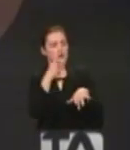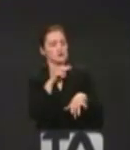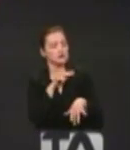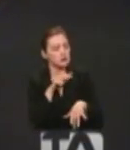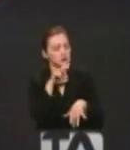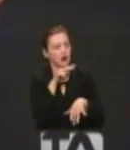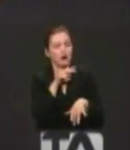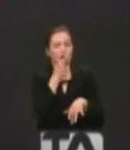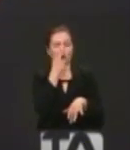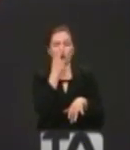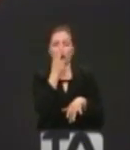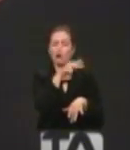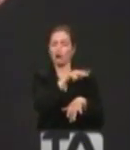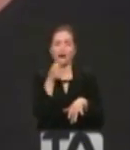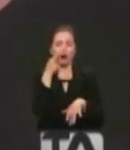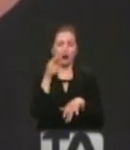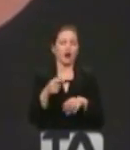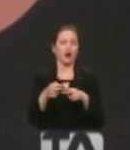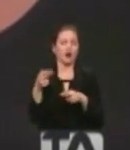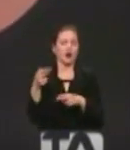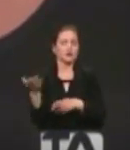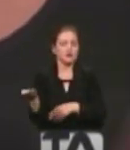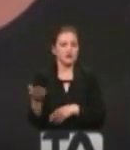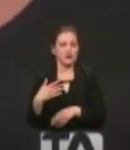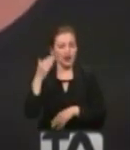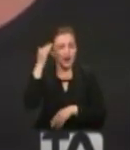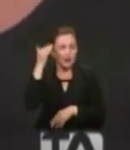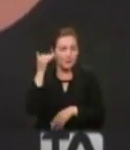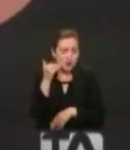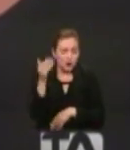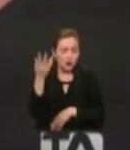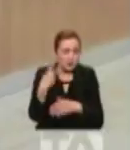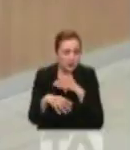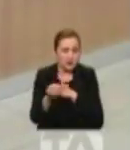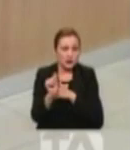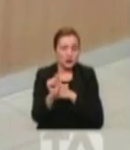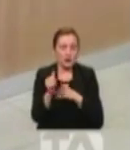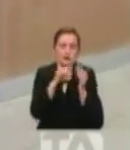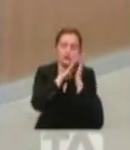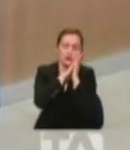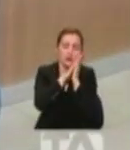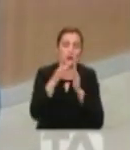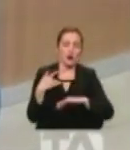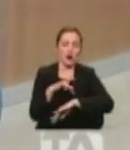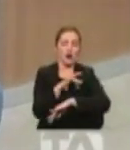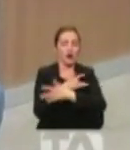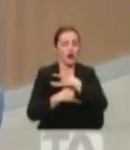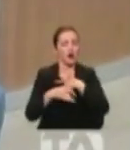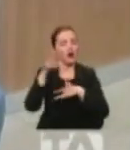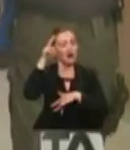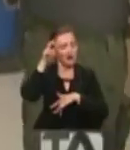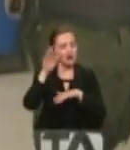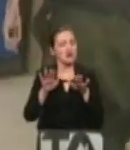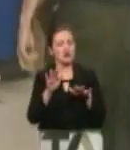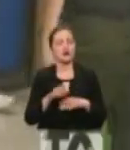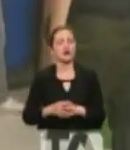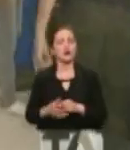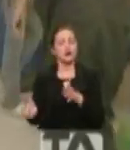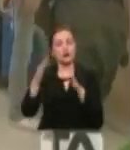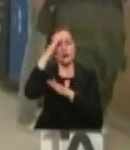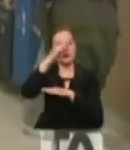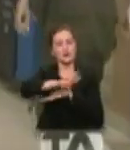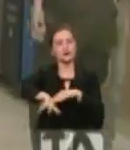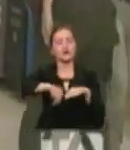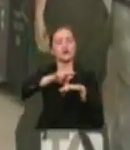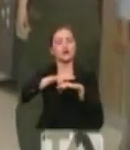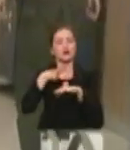desnuda. Con la menor, tengo las sospechas de que él la tocaba mientras ella estaba dormida. Ambos sujetos fueron capturados por la Policía Nacional y se